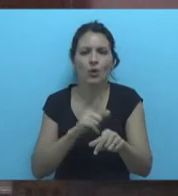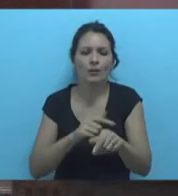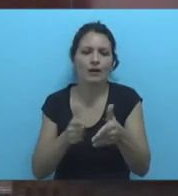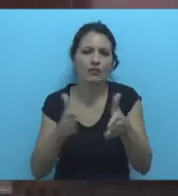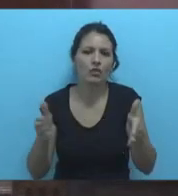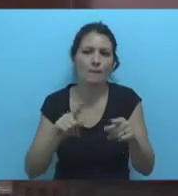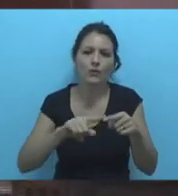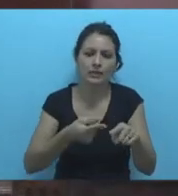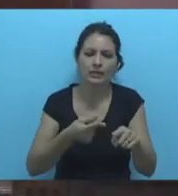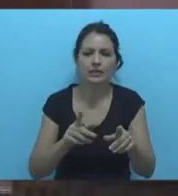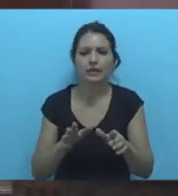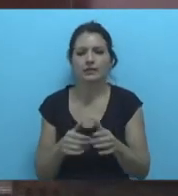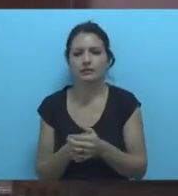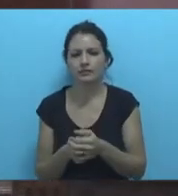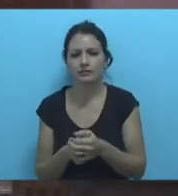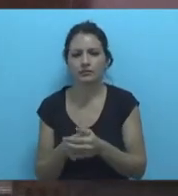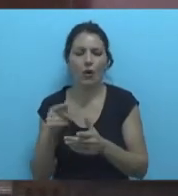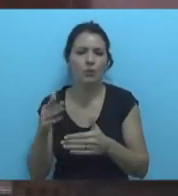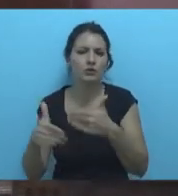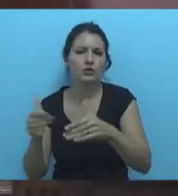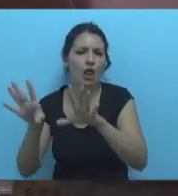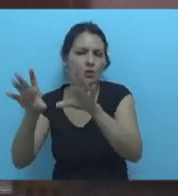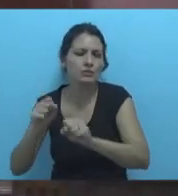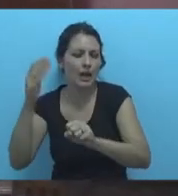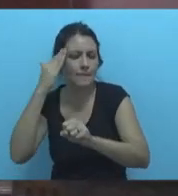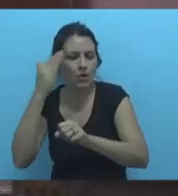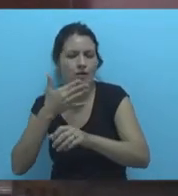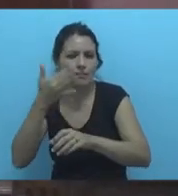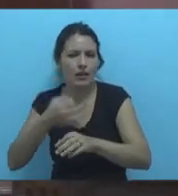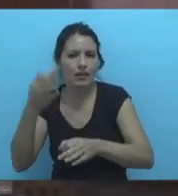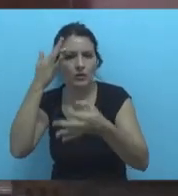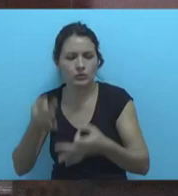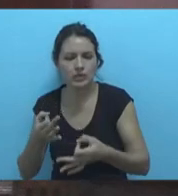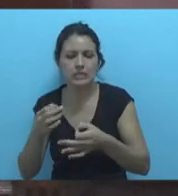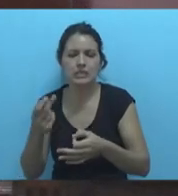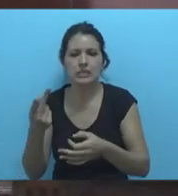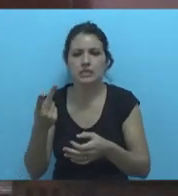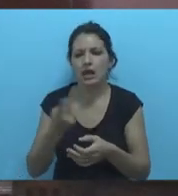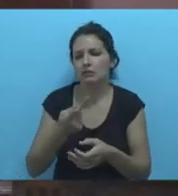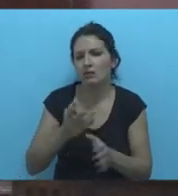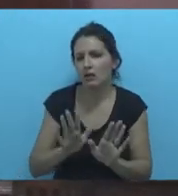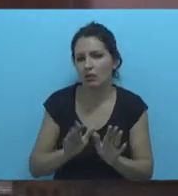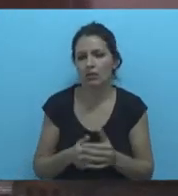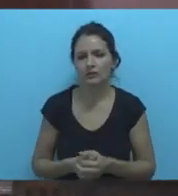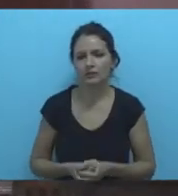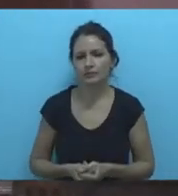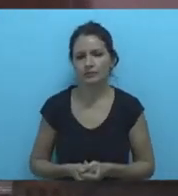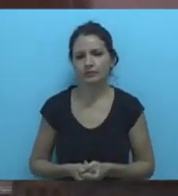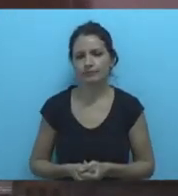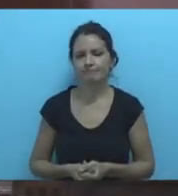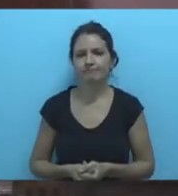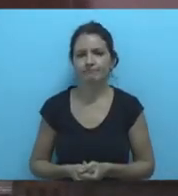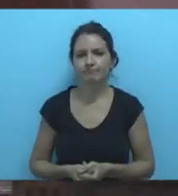el caso de Rosúa, y de un proceso de recuperación de memoria, verdad y justicia, en el caso de Juane. Seguramente